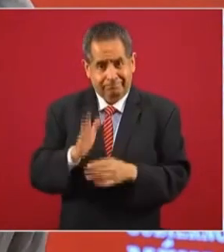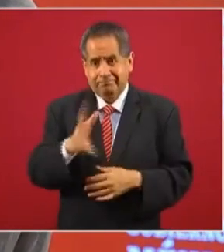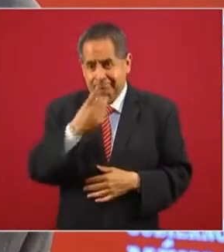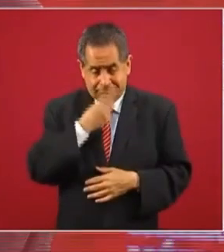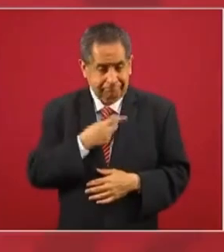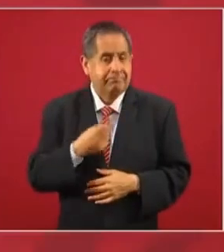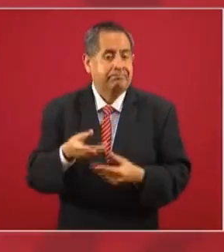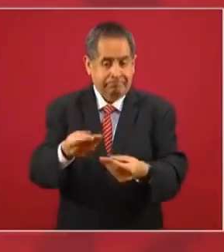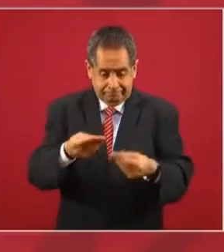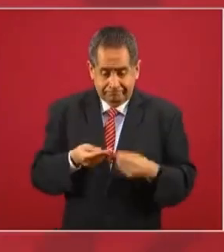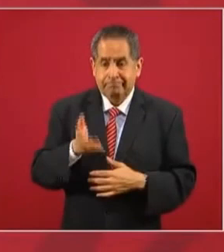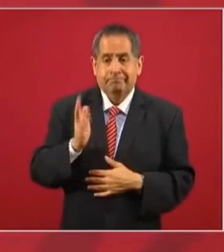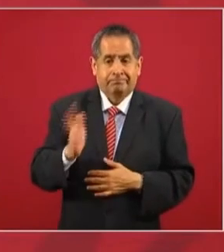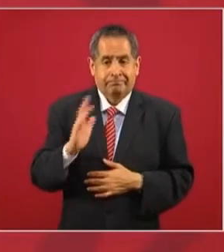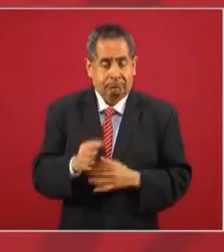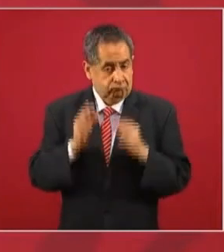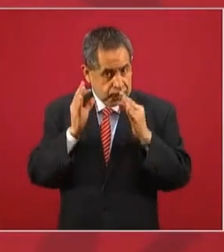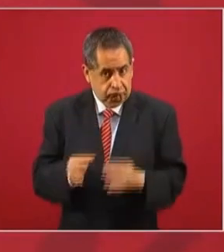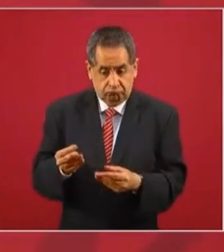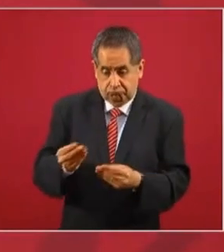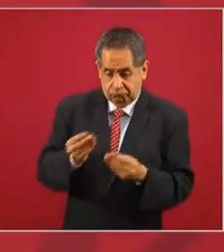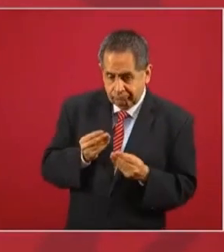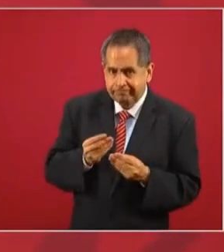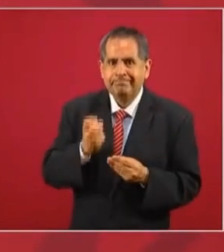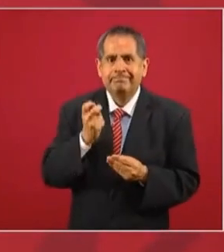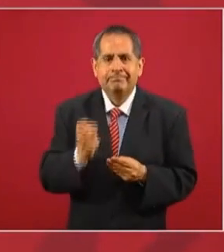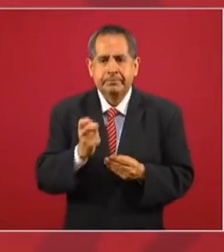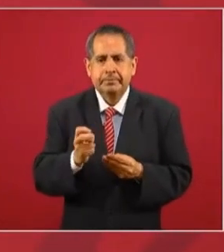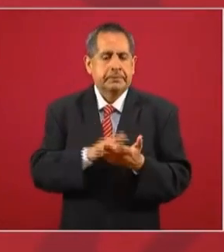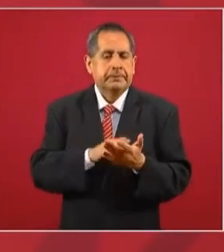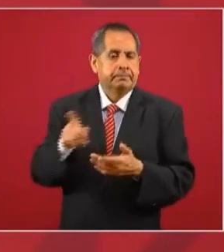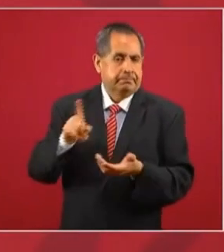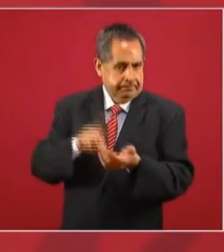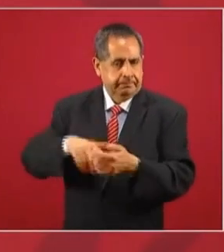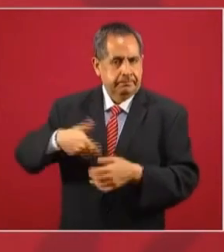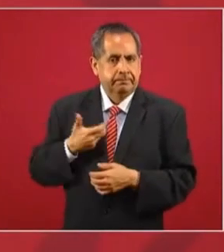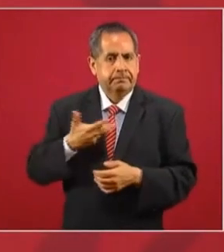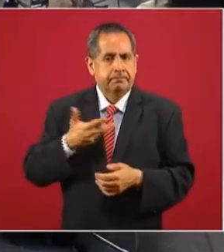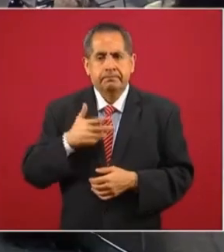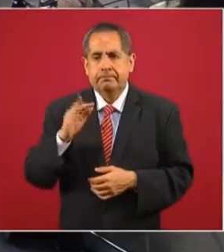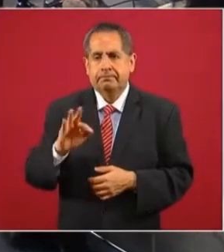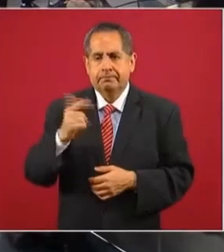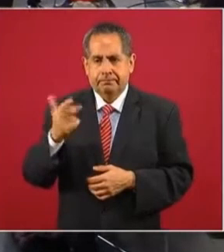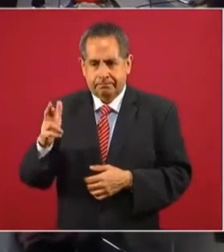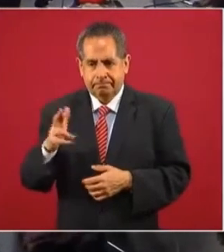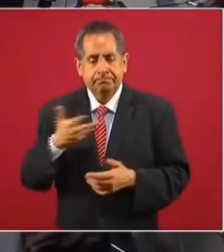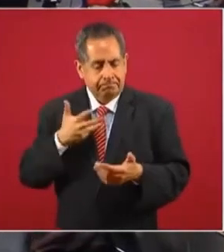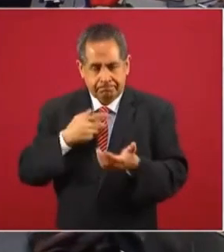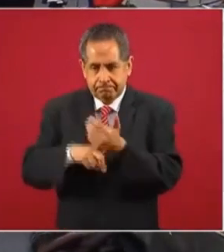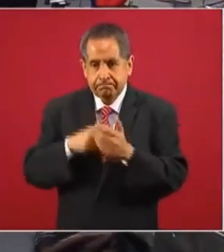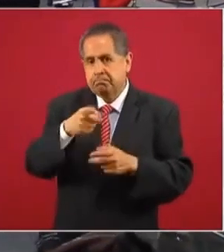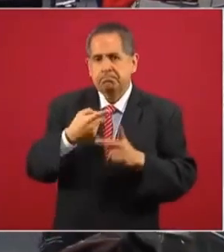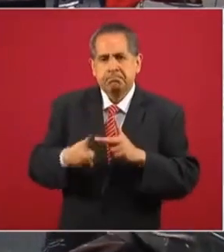que presentó formalmente a la fiscalía, en donde ya